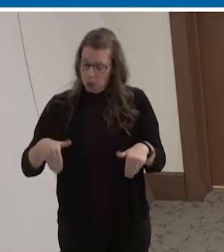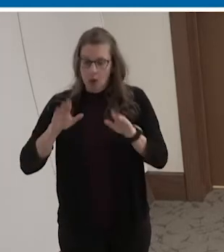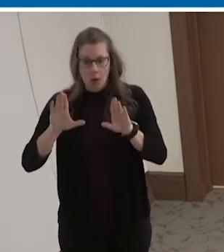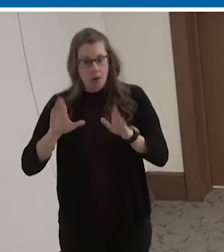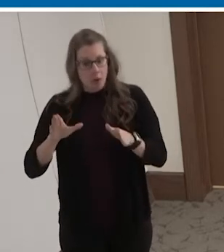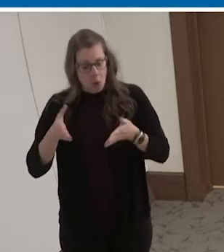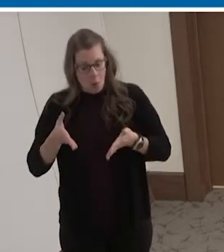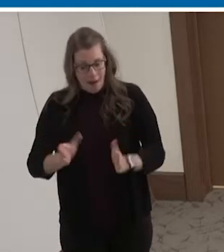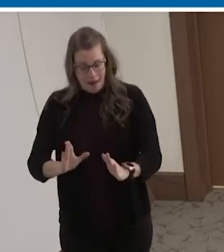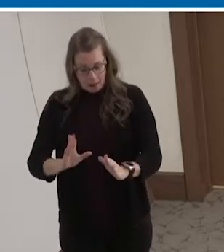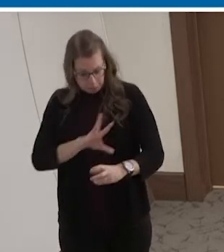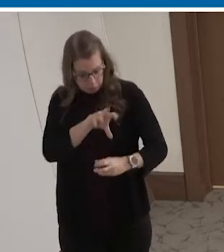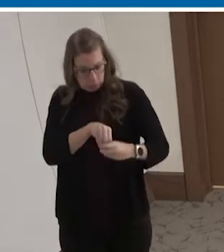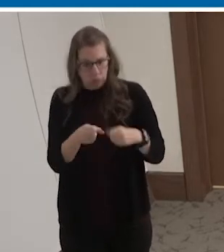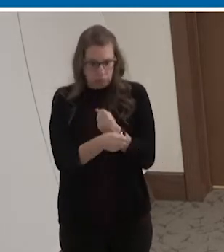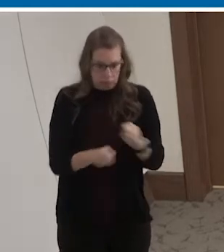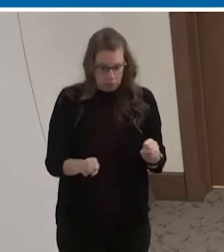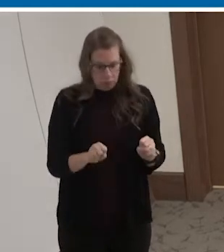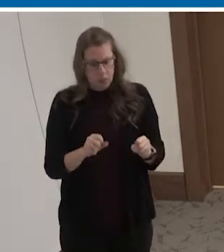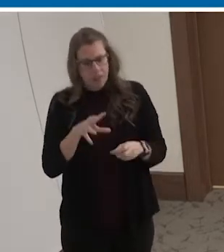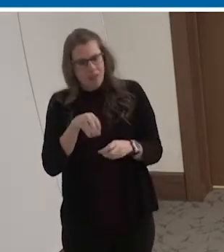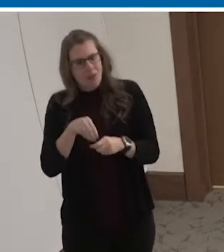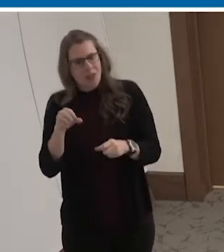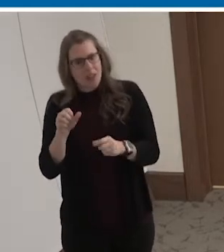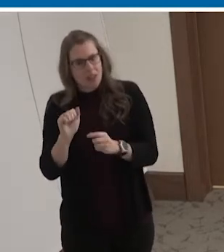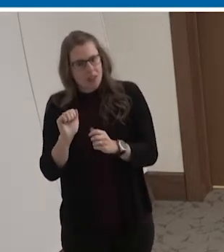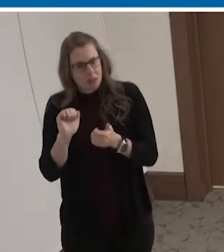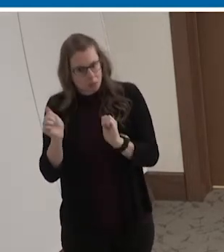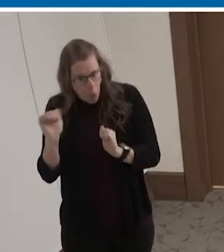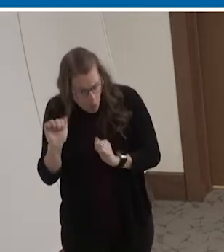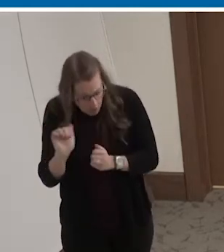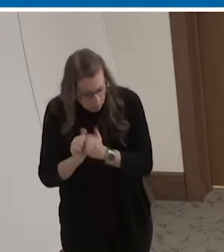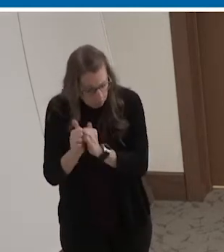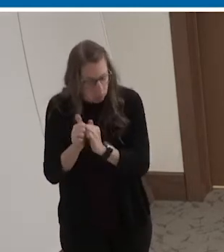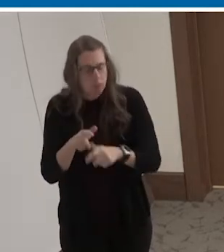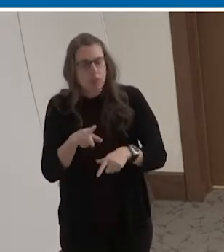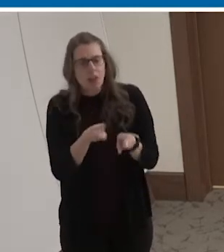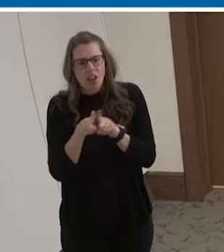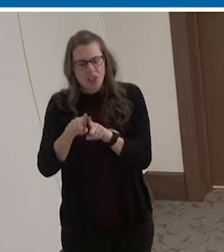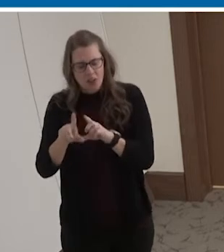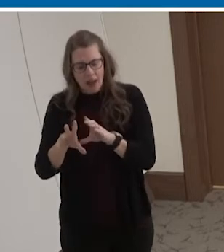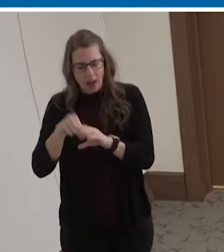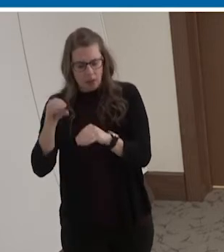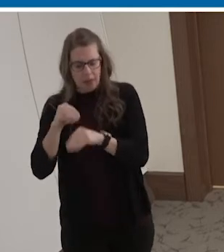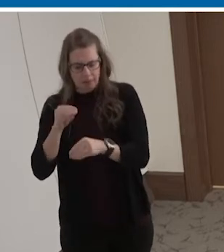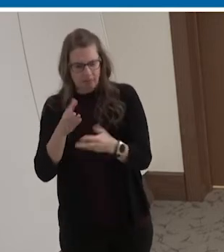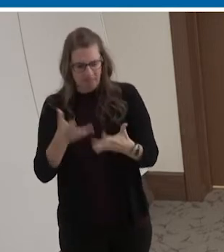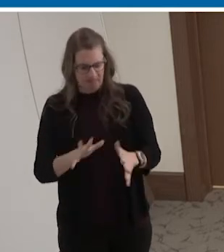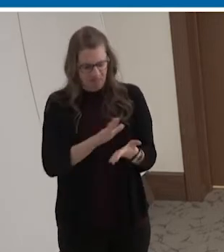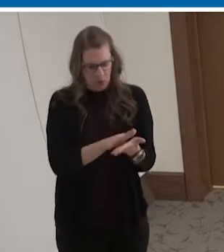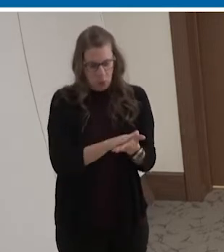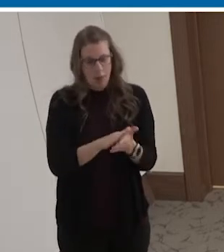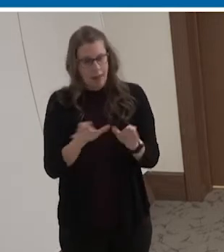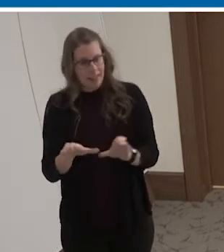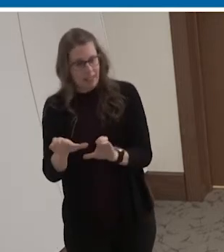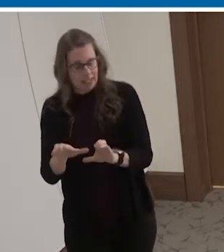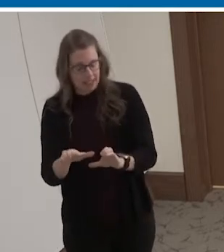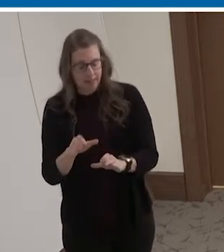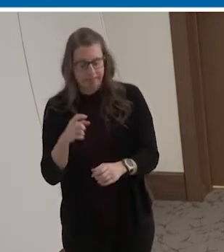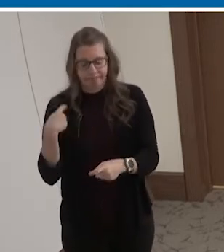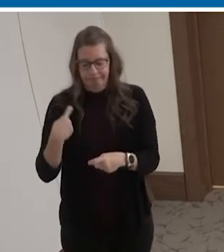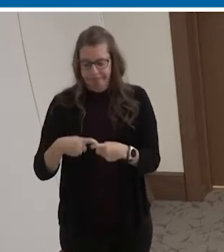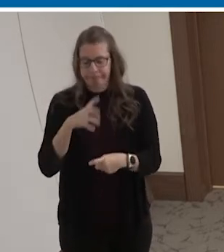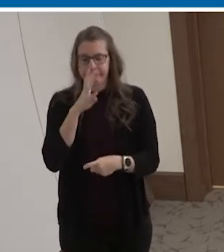to safely participate in sports and other athletic and extracurricular activities. Y también los niños